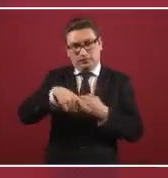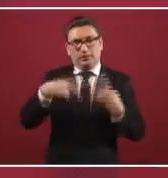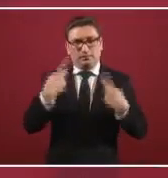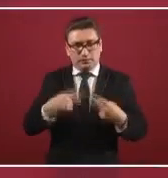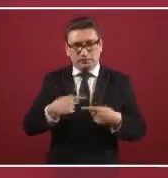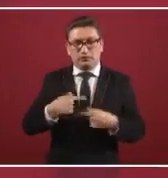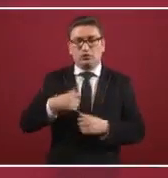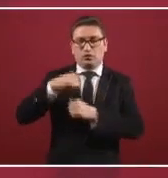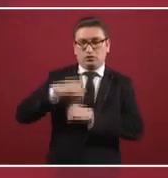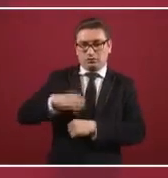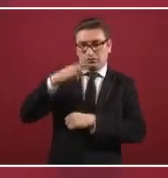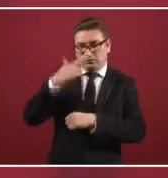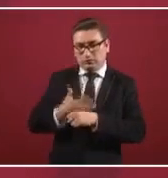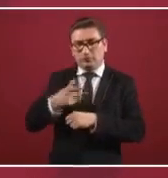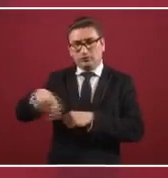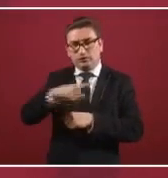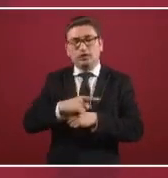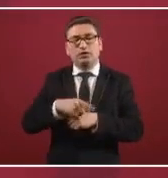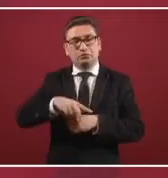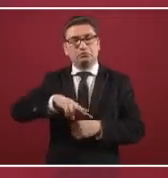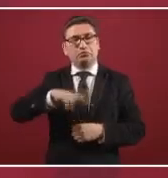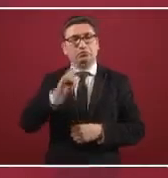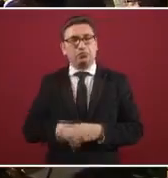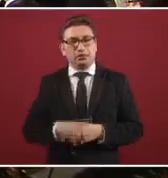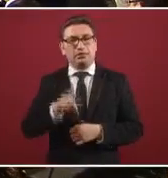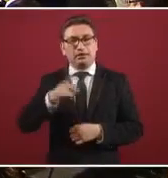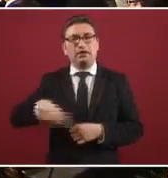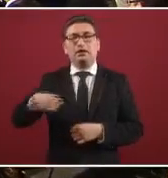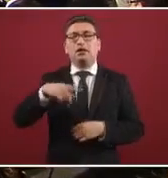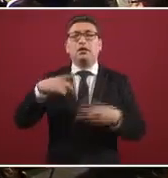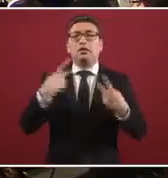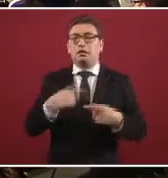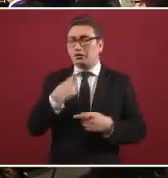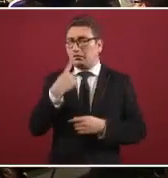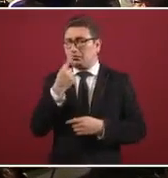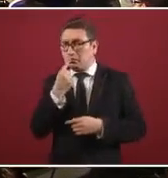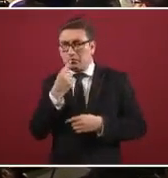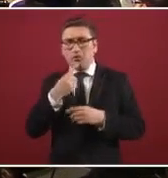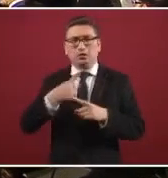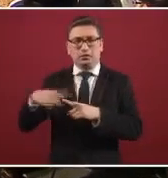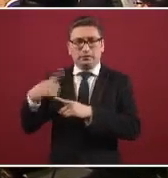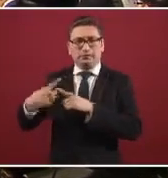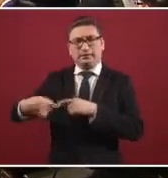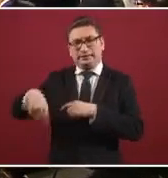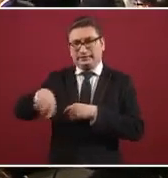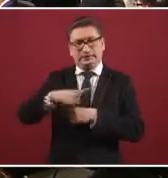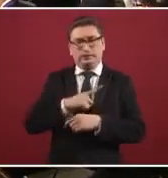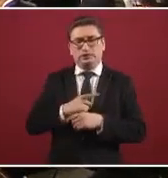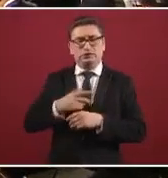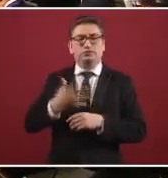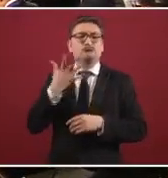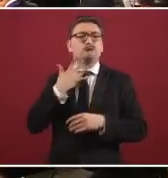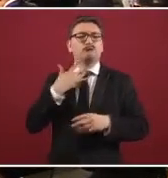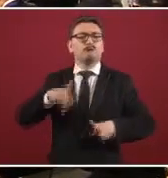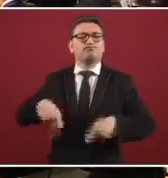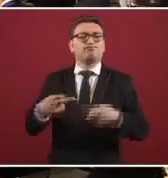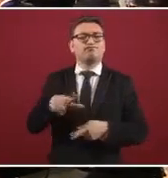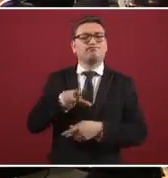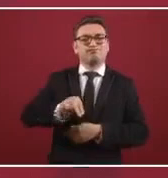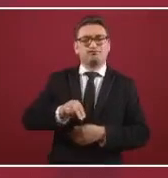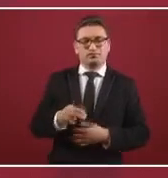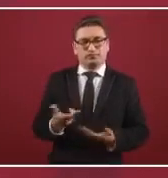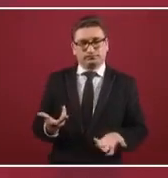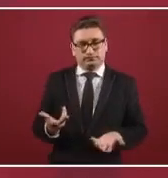de las estaciones de servicio que efectivamente se había discriminado a las fuerzas públicas del estado de Tamaulipas en la venta del